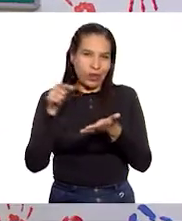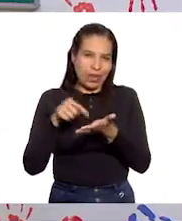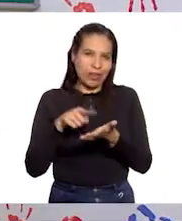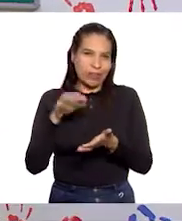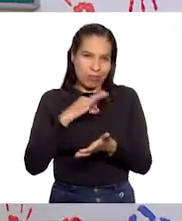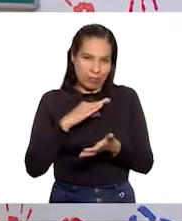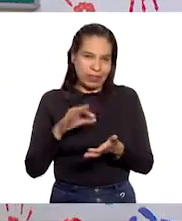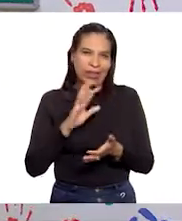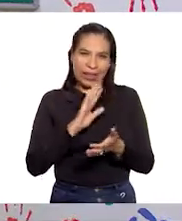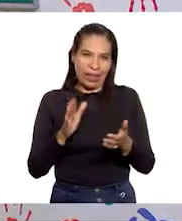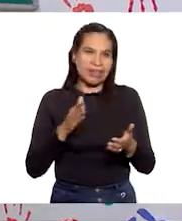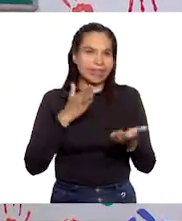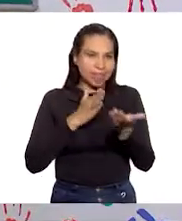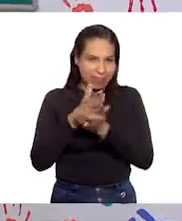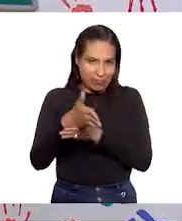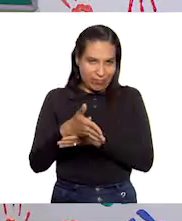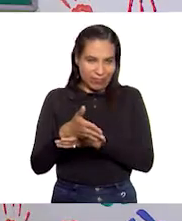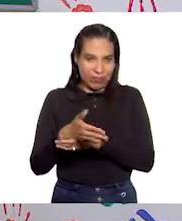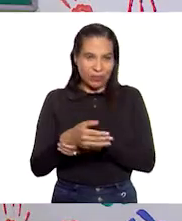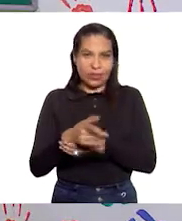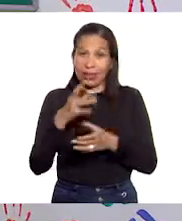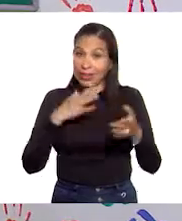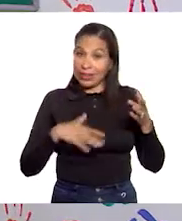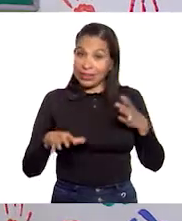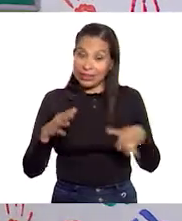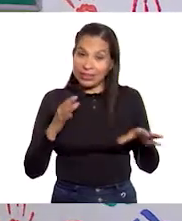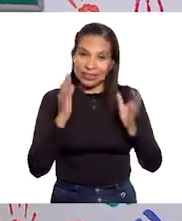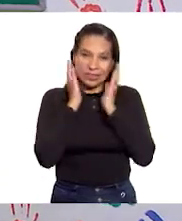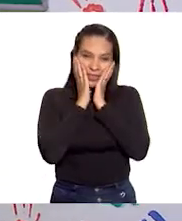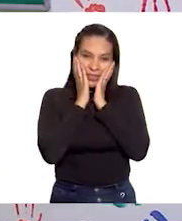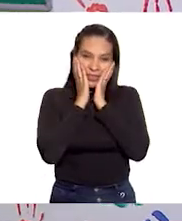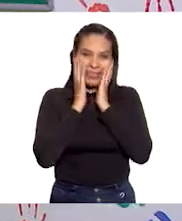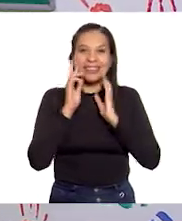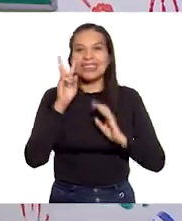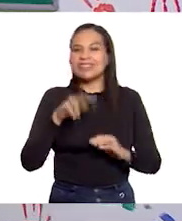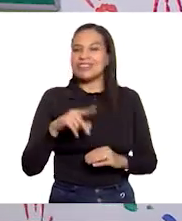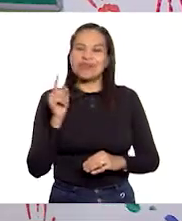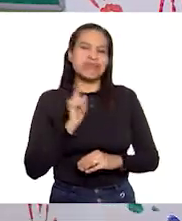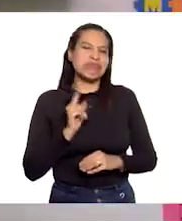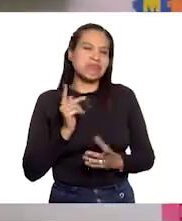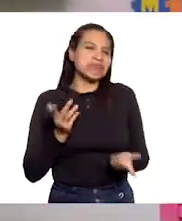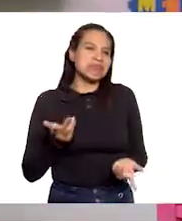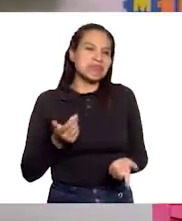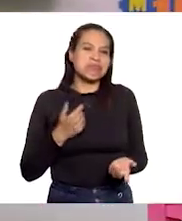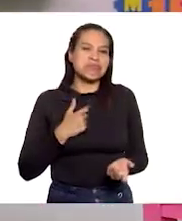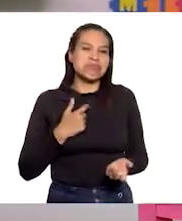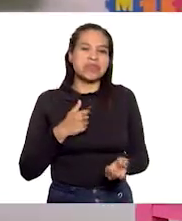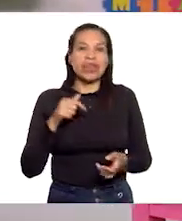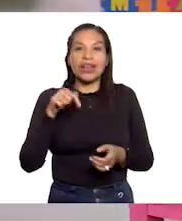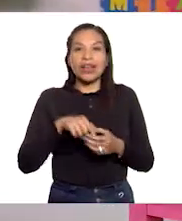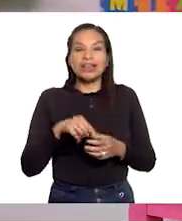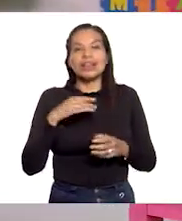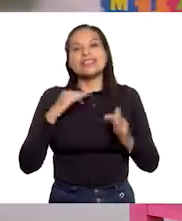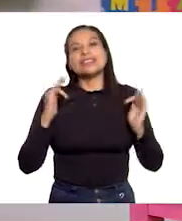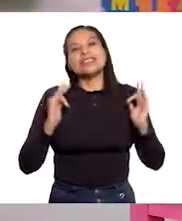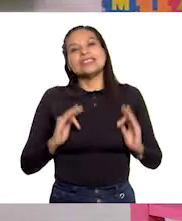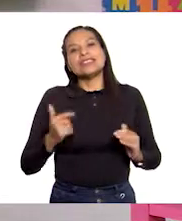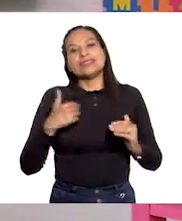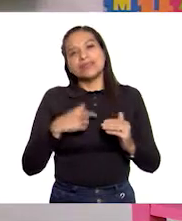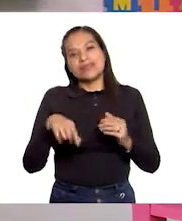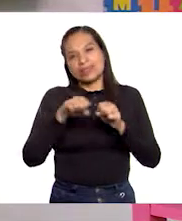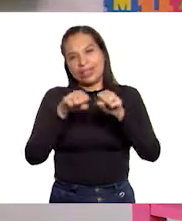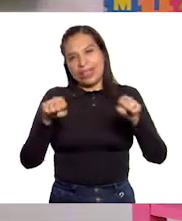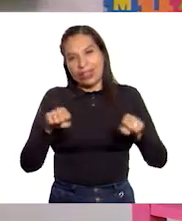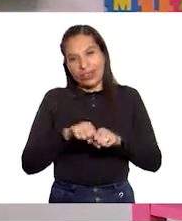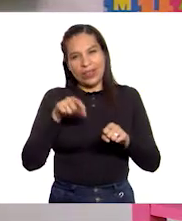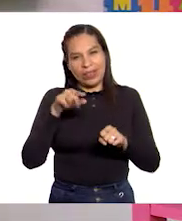a los que vamos a poder acceder. ¿Te cansaste? Pues la verdad es que no, porque estaba yo aquí en la comodidad de nuestro salón